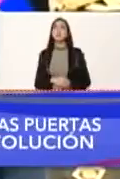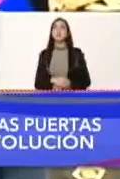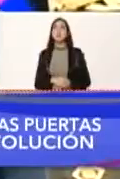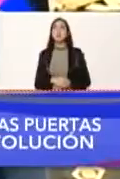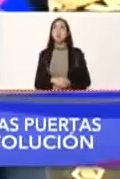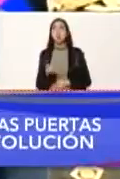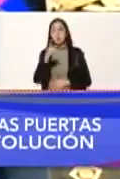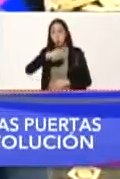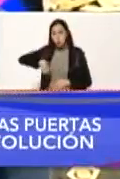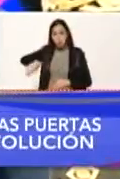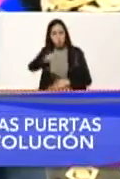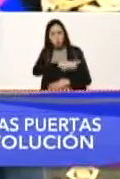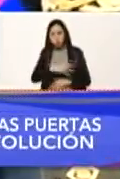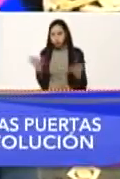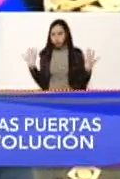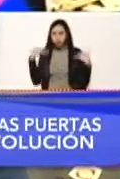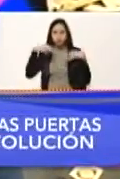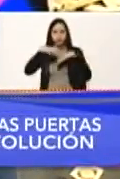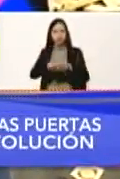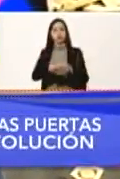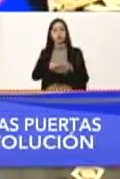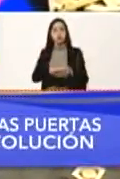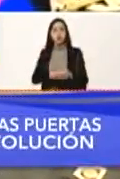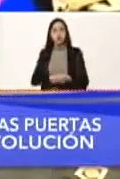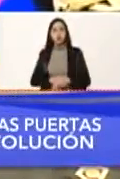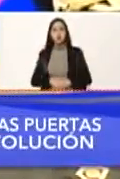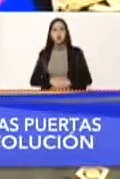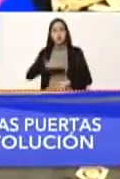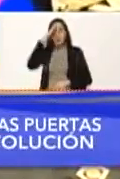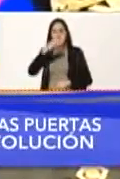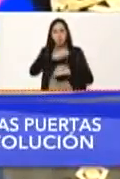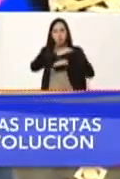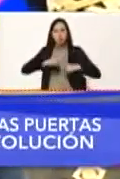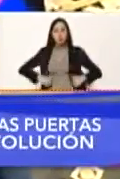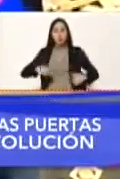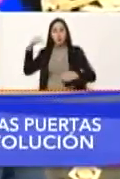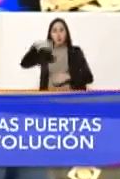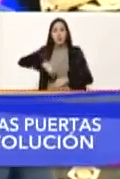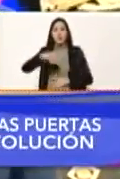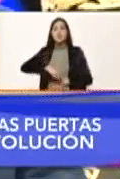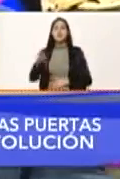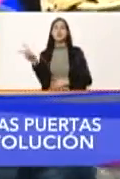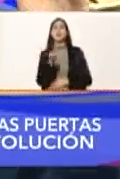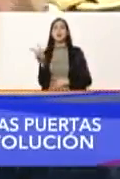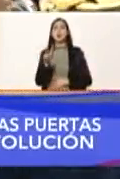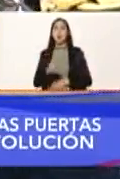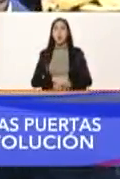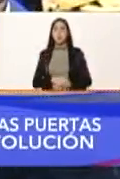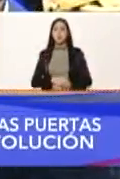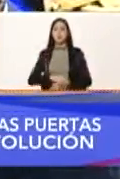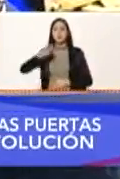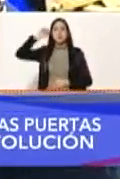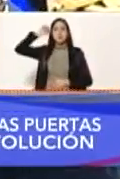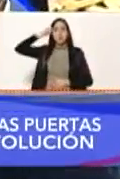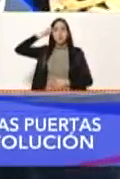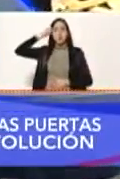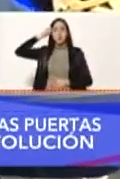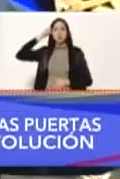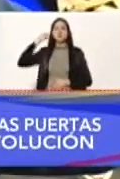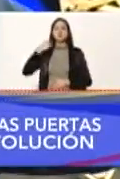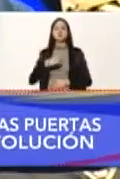los y las almirantes de Venezuela. Y recordarán,